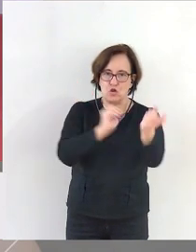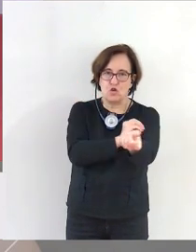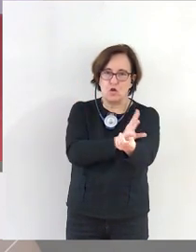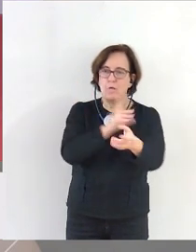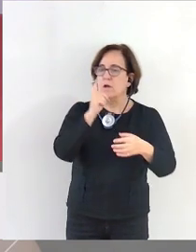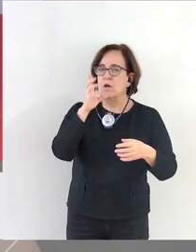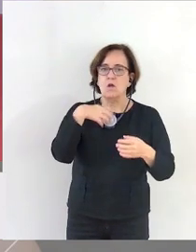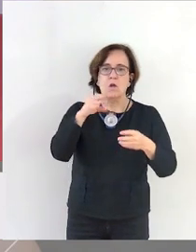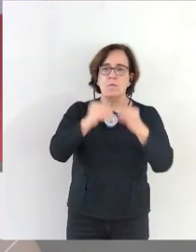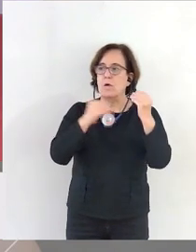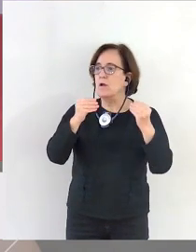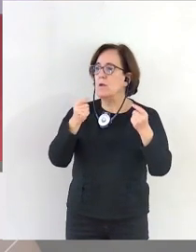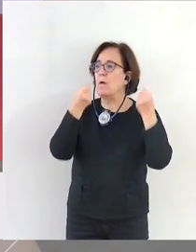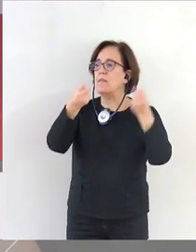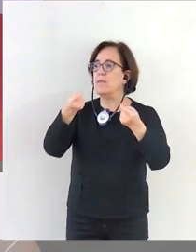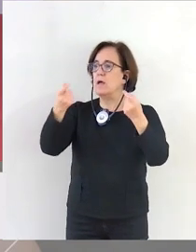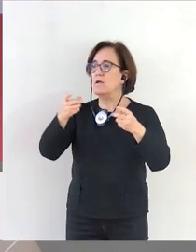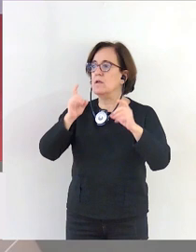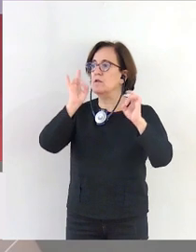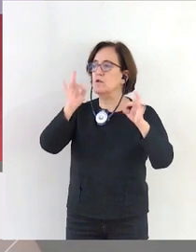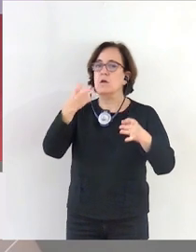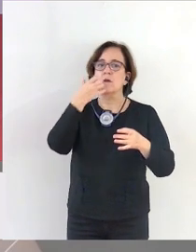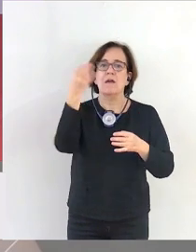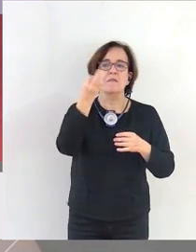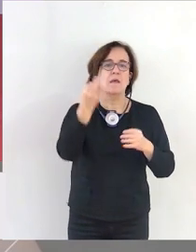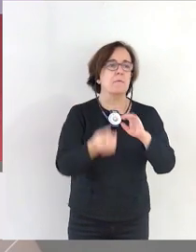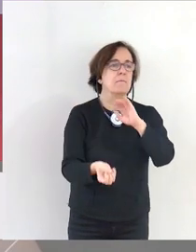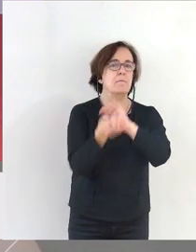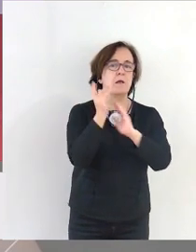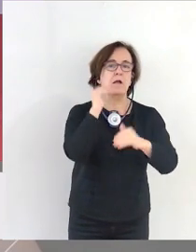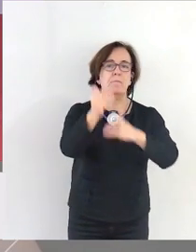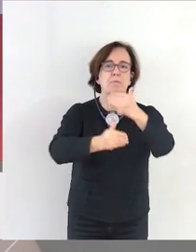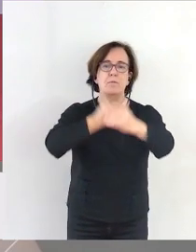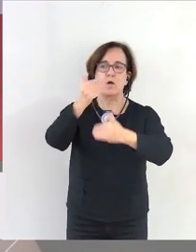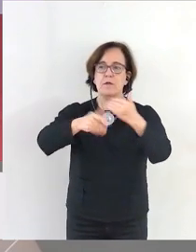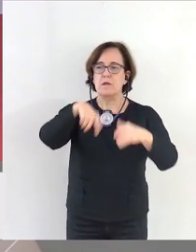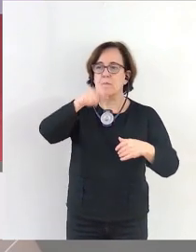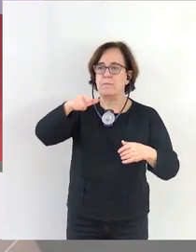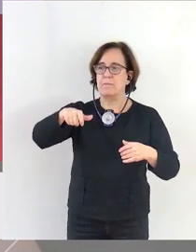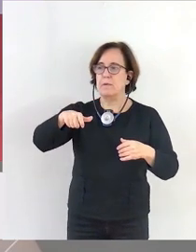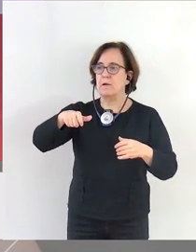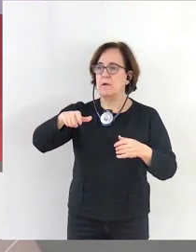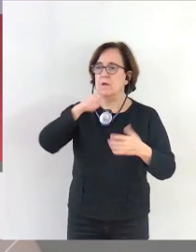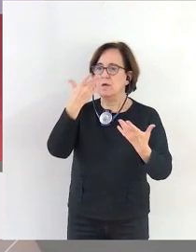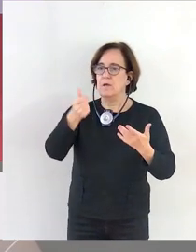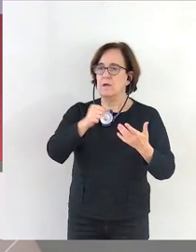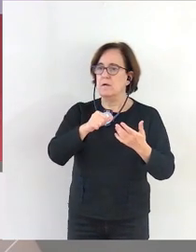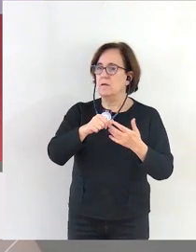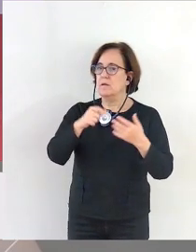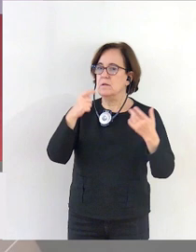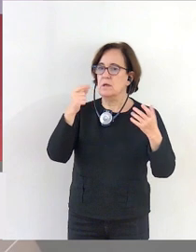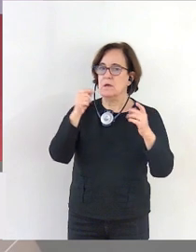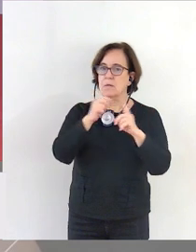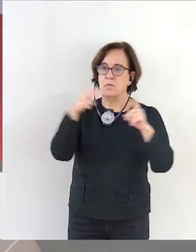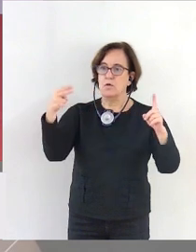empoderar a la gente como sí sino que podemos crear procesos para que la gente sea auto empodero desde ese punto de vista tenemos